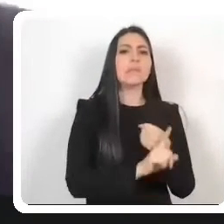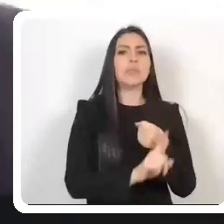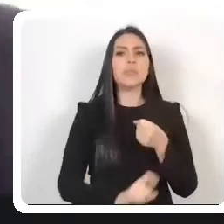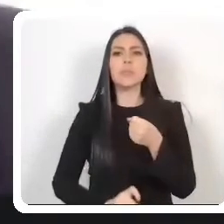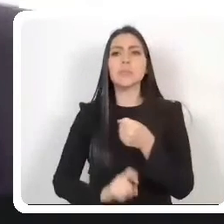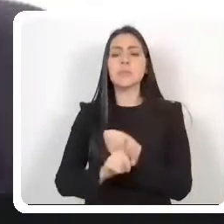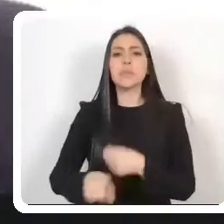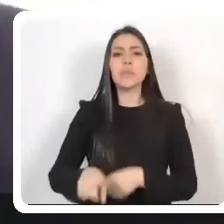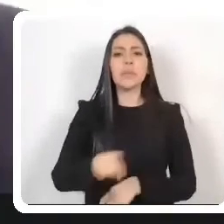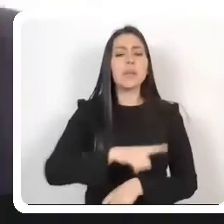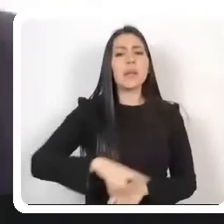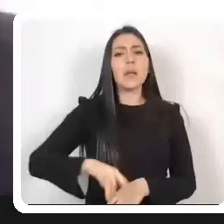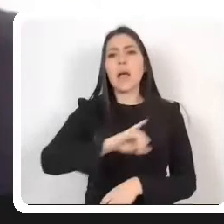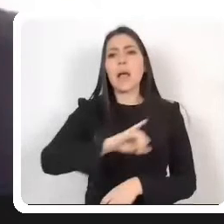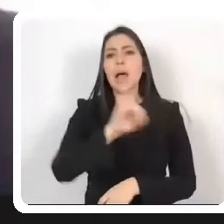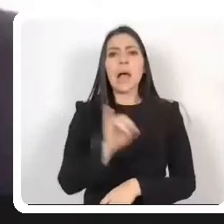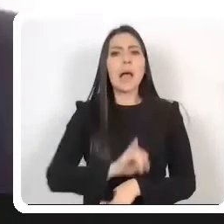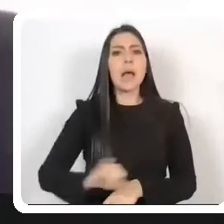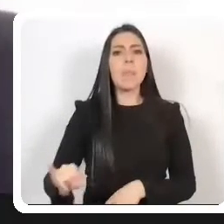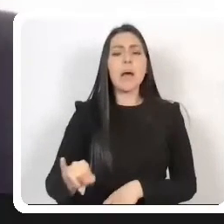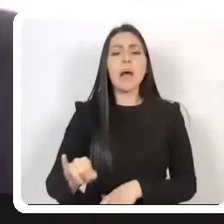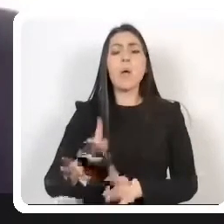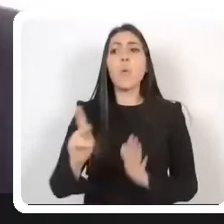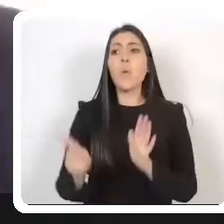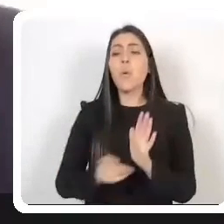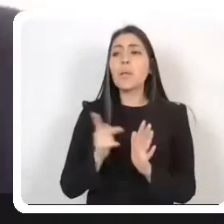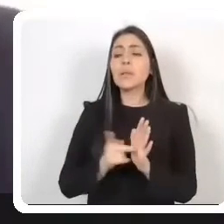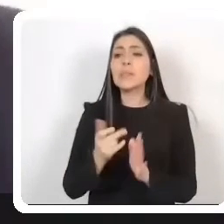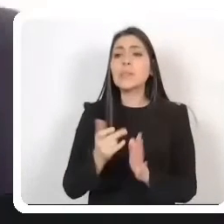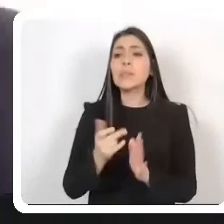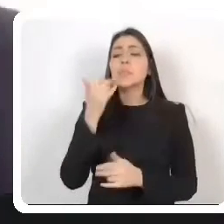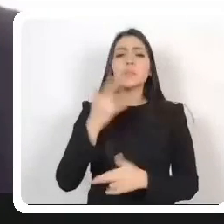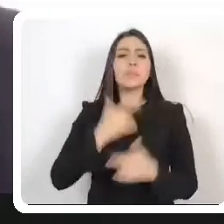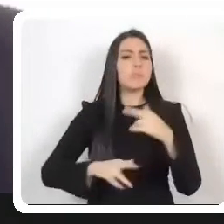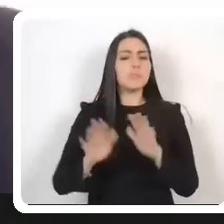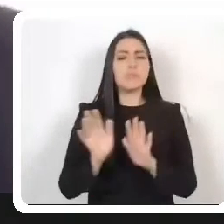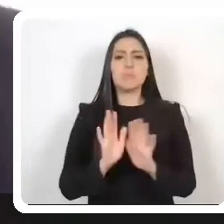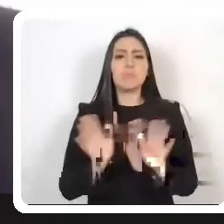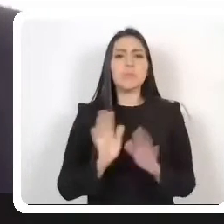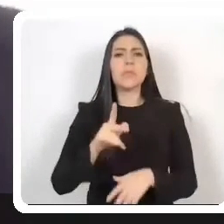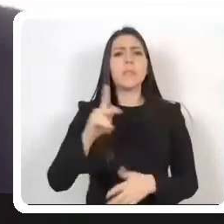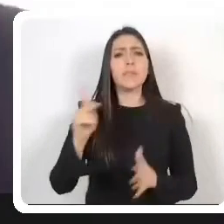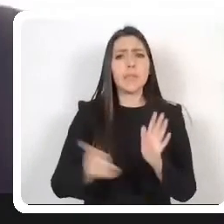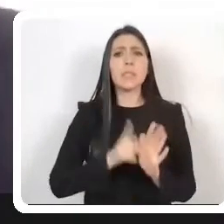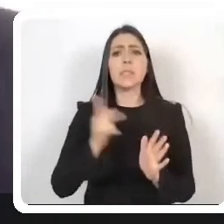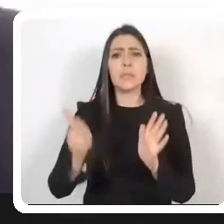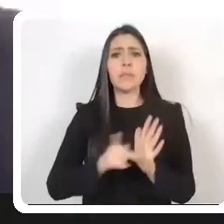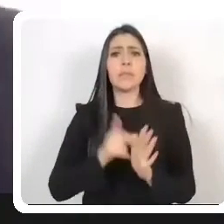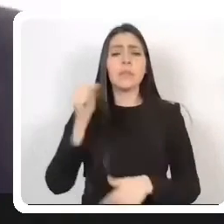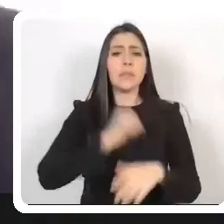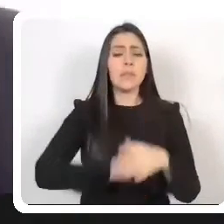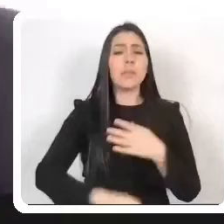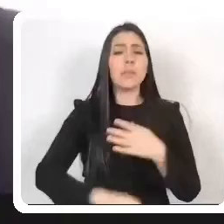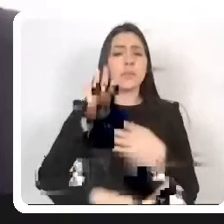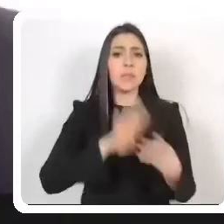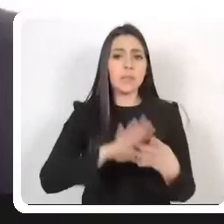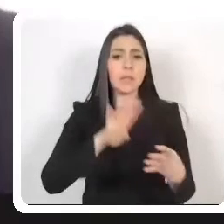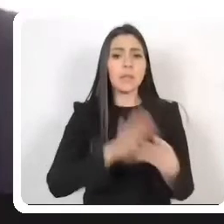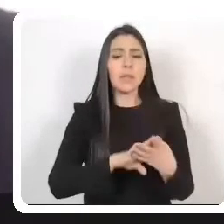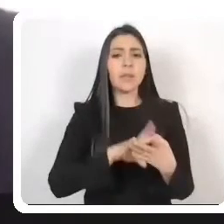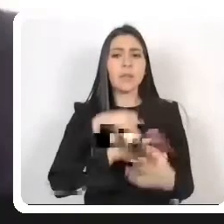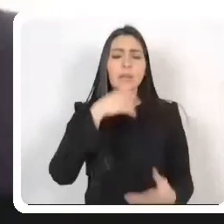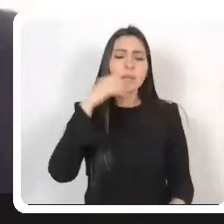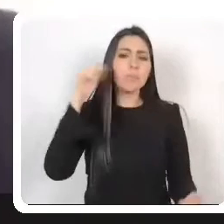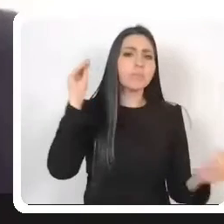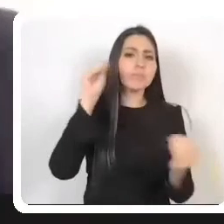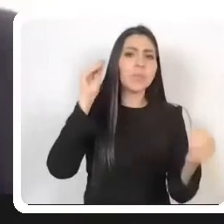nunca lo hicieron retroceder. Fue encarcelado en diversas ocasiones por defender las nobles causas de